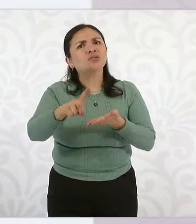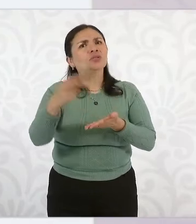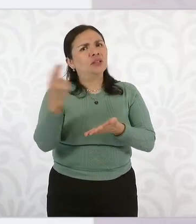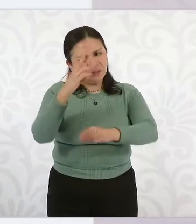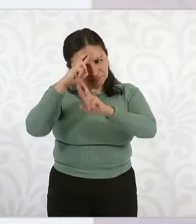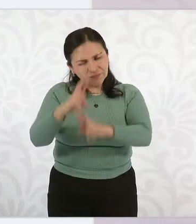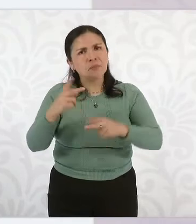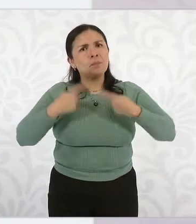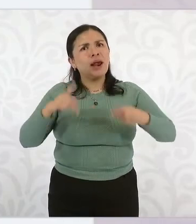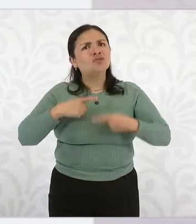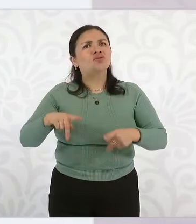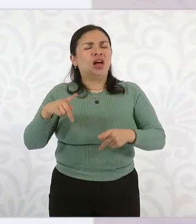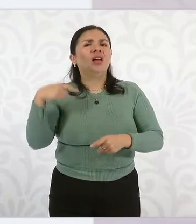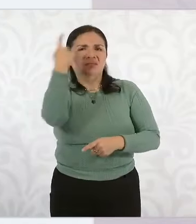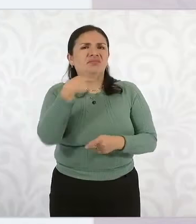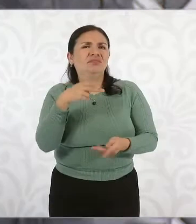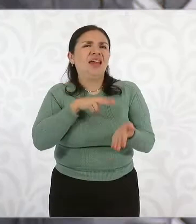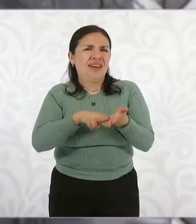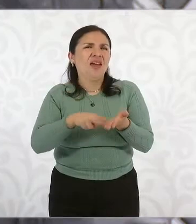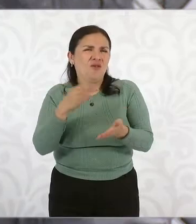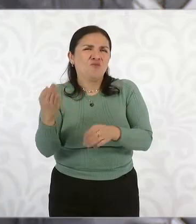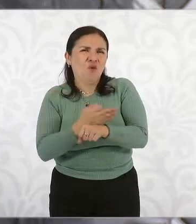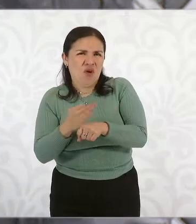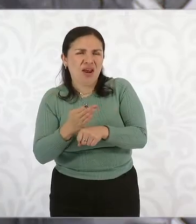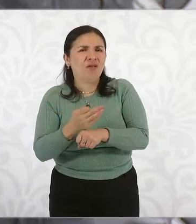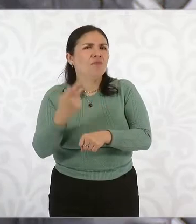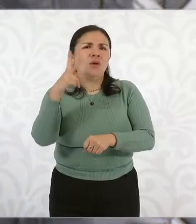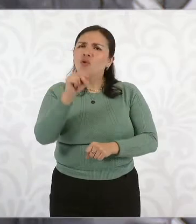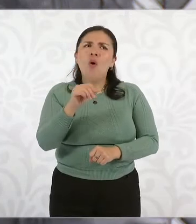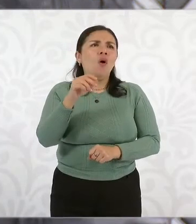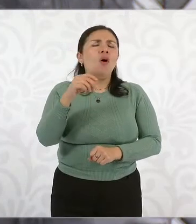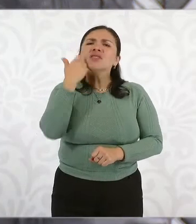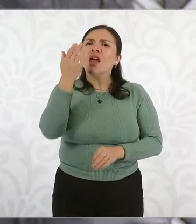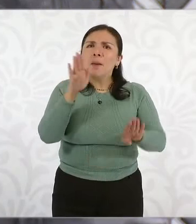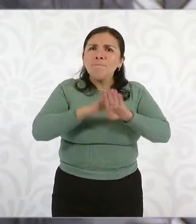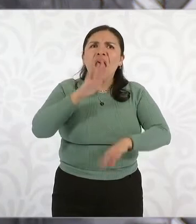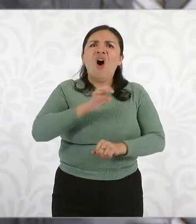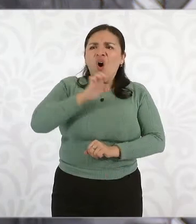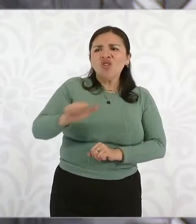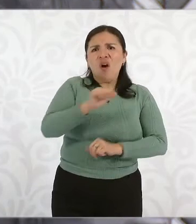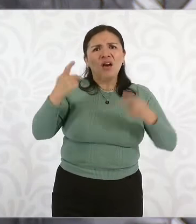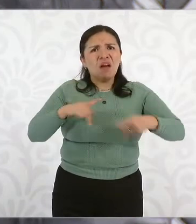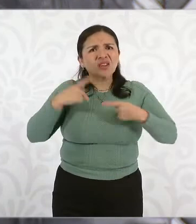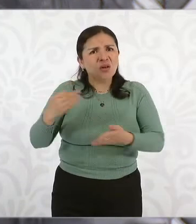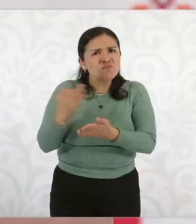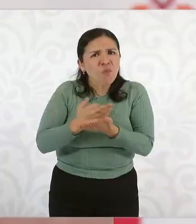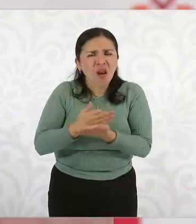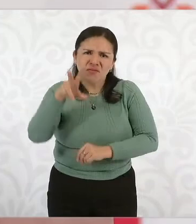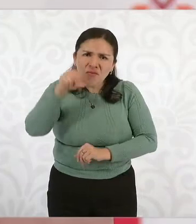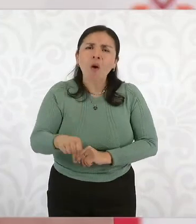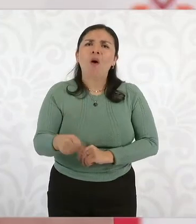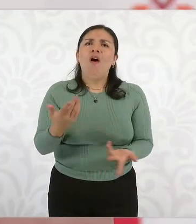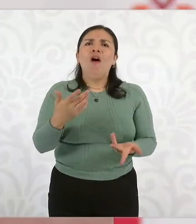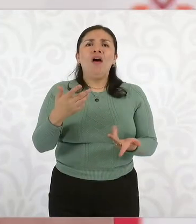los negros en Estados Unidos, en contra del racismo, del clasismo y